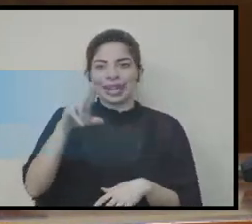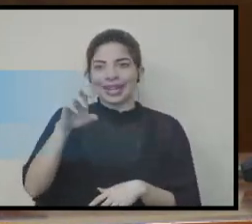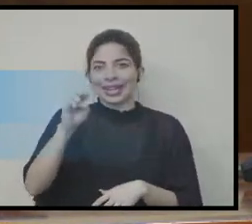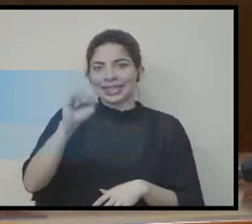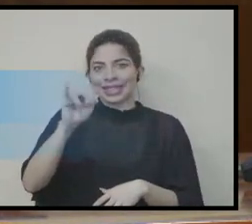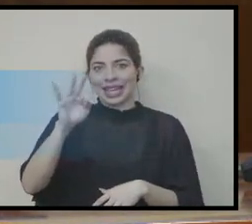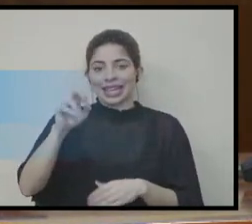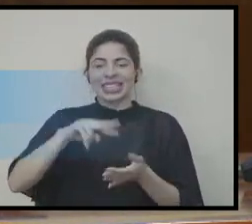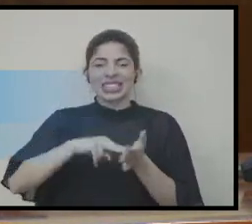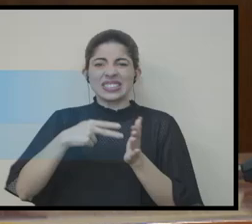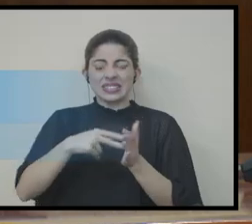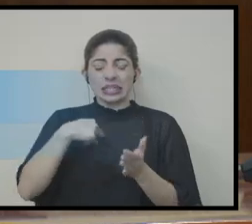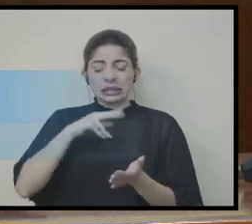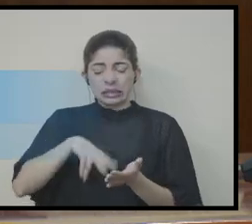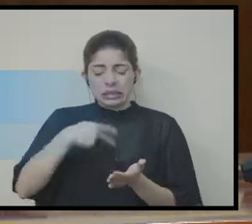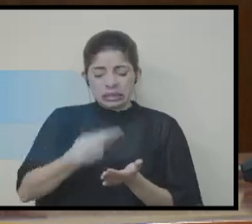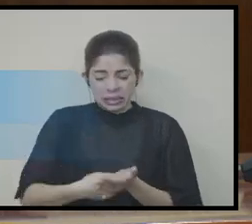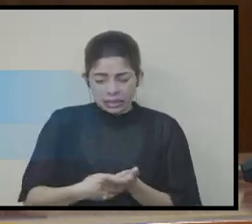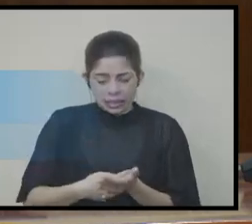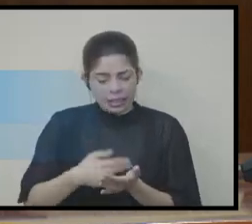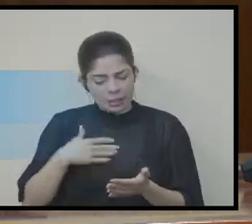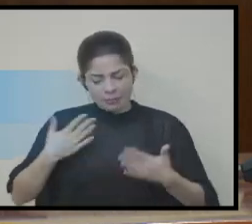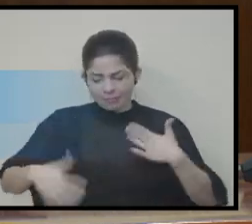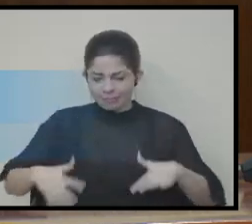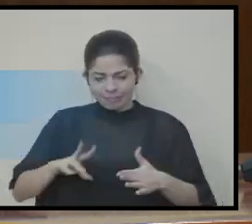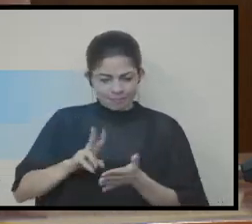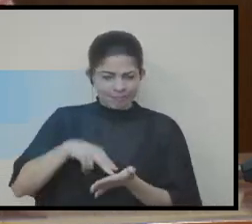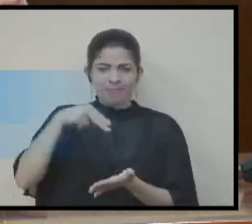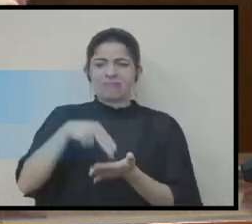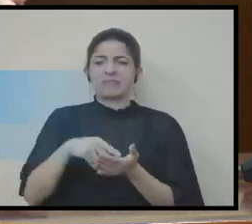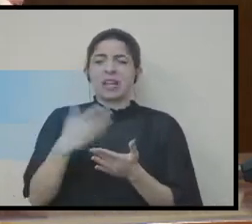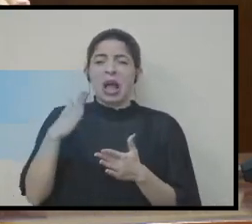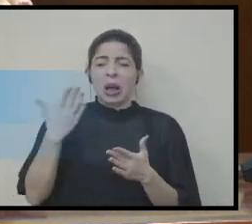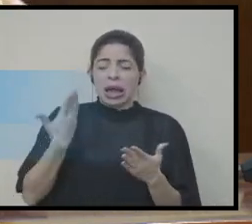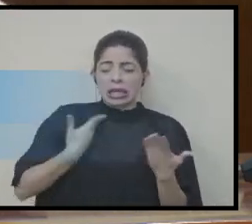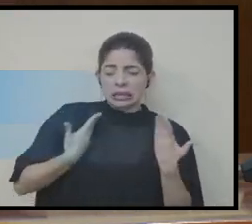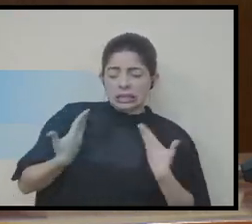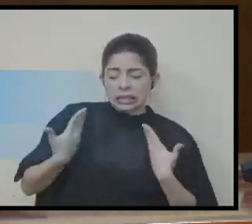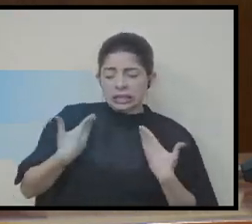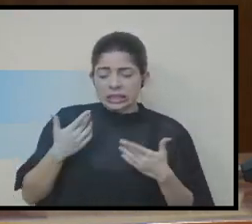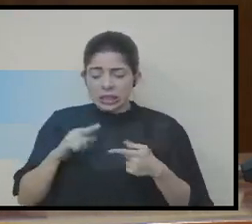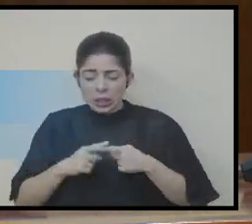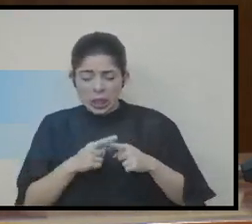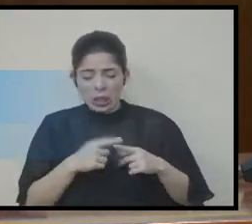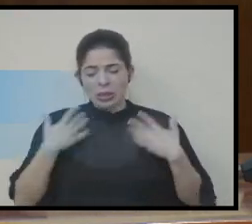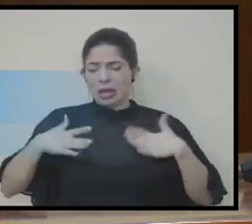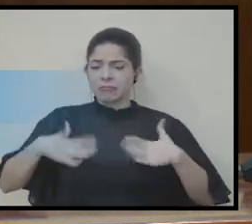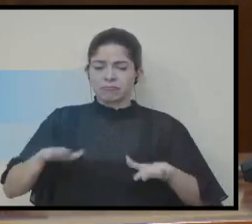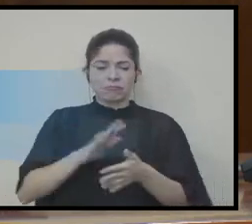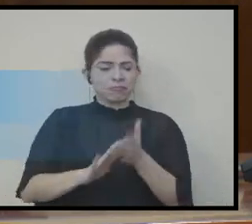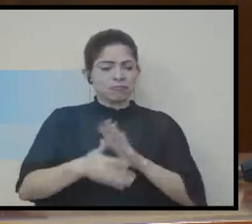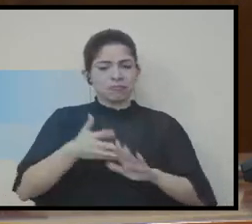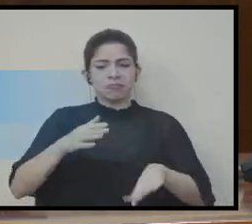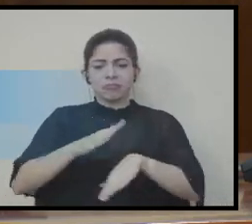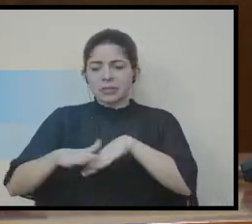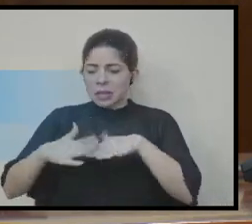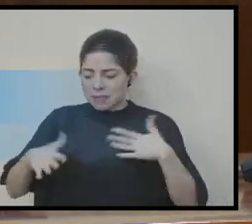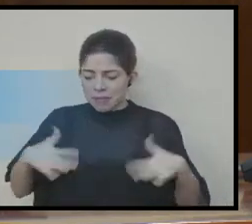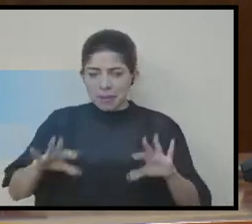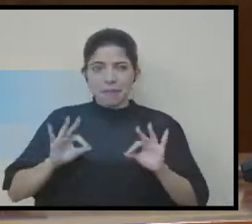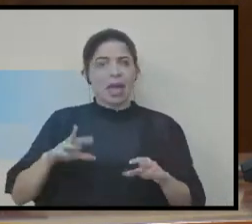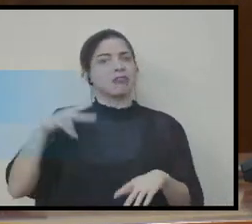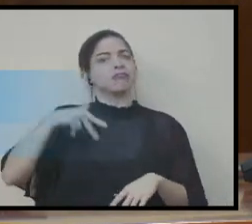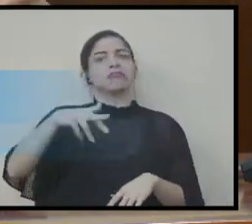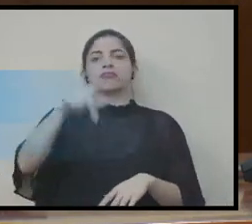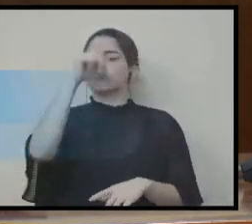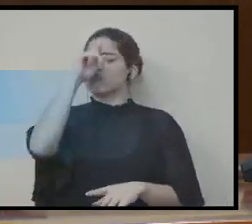me caigo, me levanto, por más chollada que me levante, me sacudo las manos, las rodillas y vámonos, y